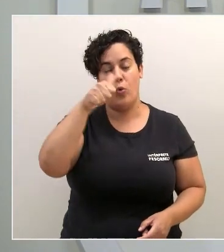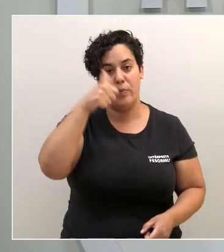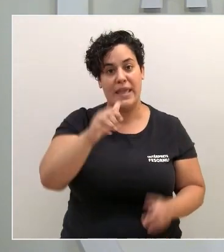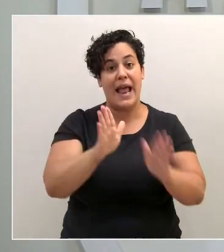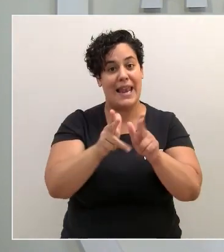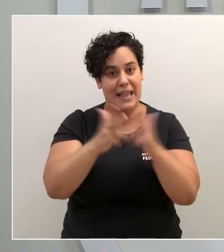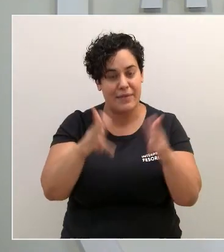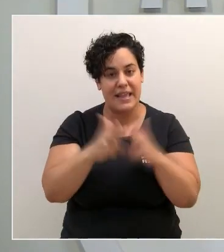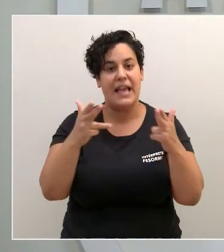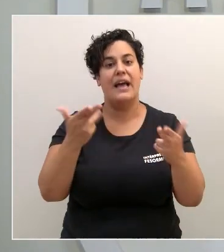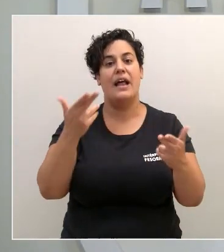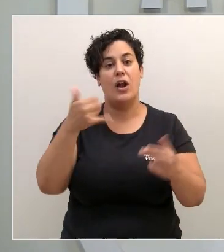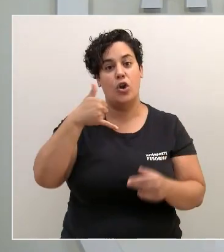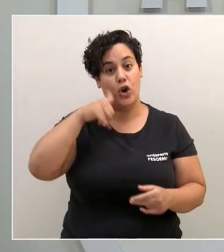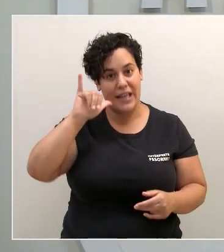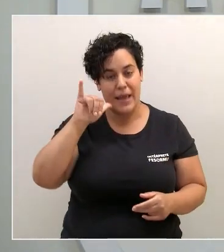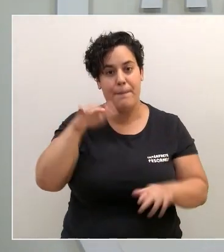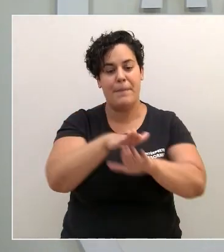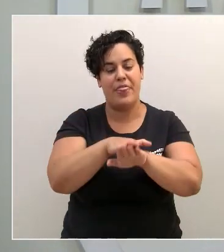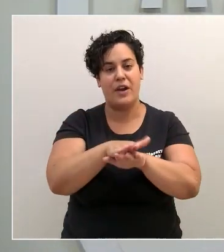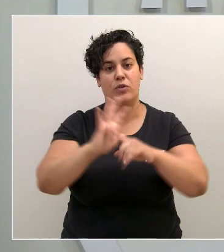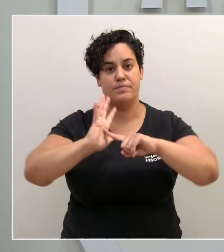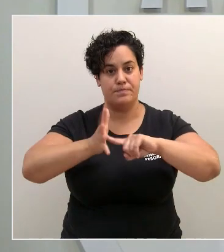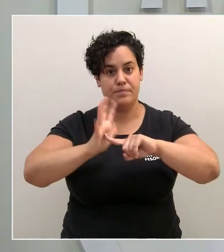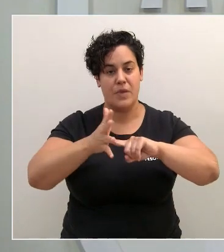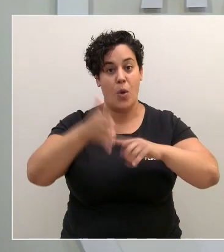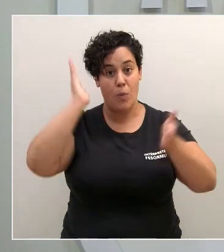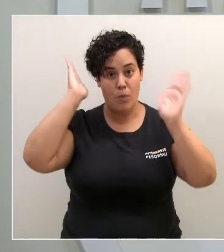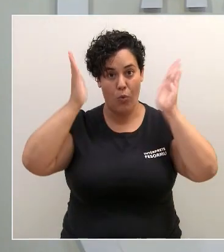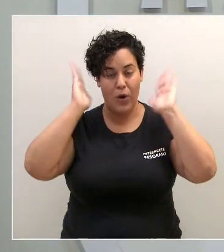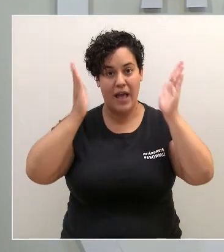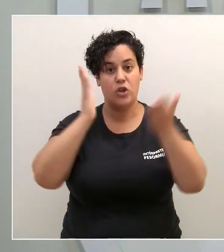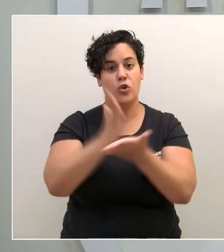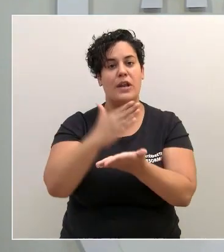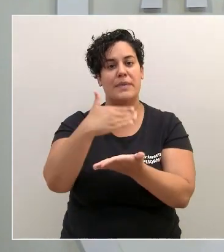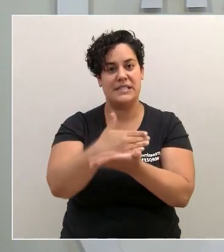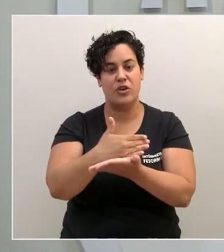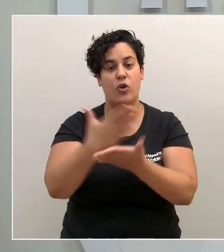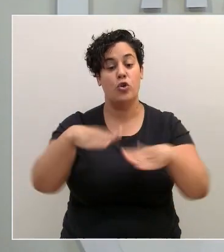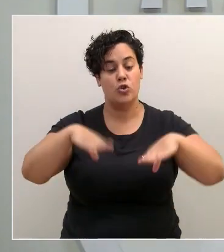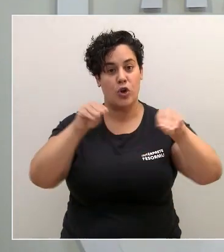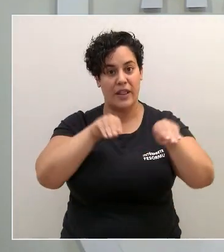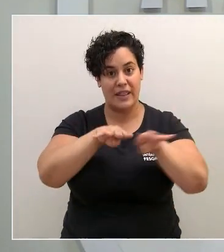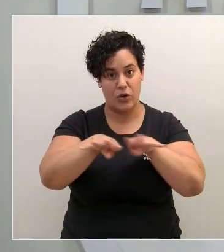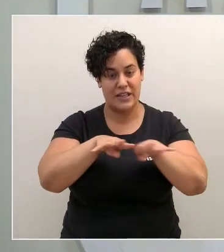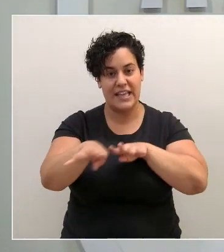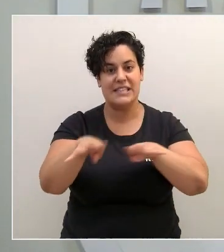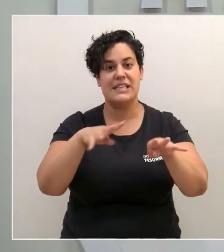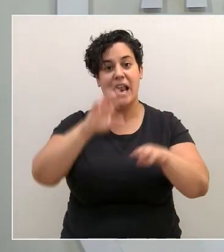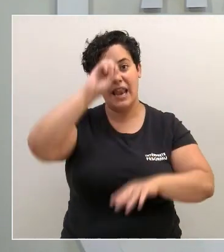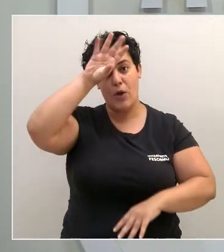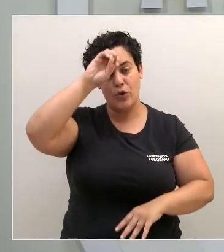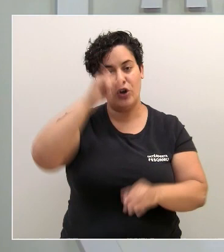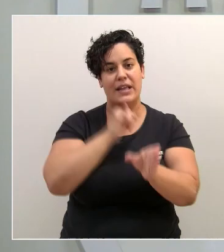Librilla, Lorquí, Mazarrón, Molina de Segura, Mula, Torre Pacheco, Torres de Cotillas, La Unión